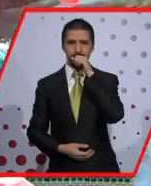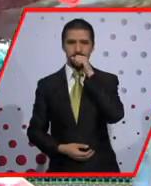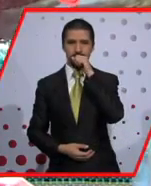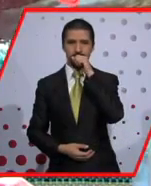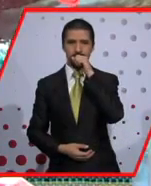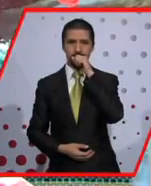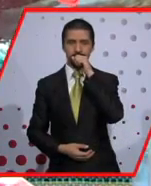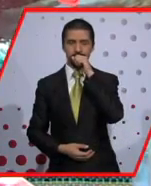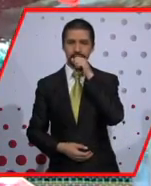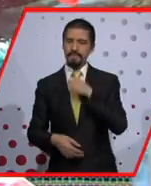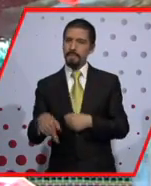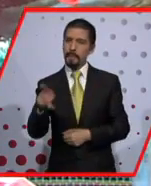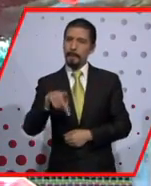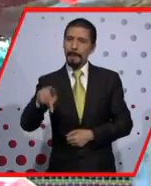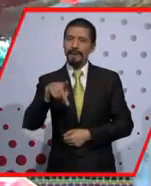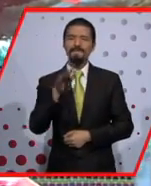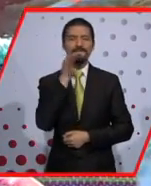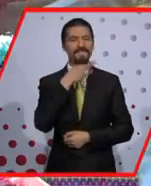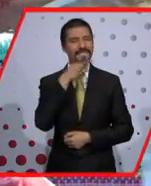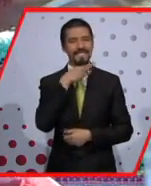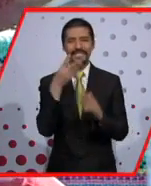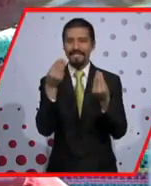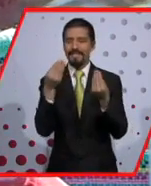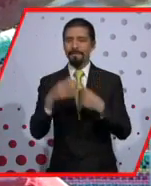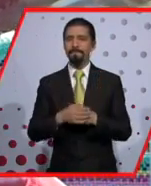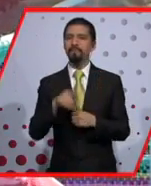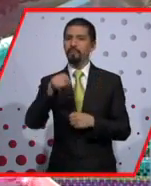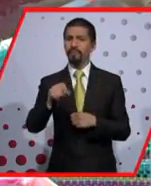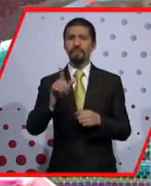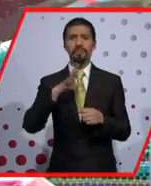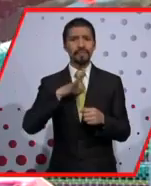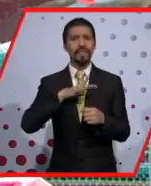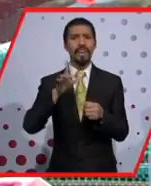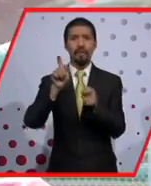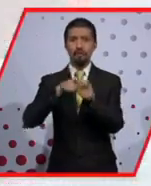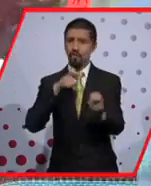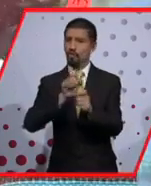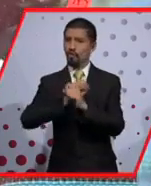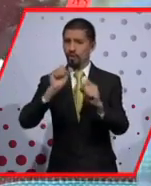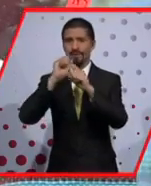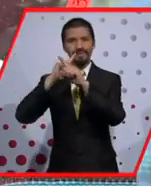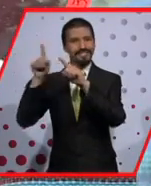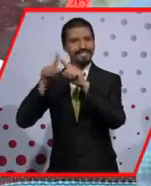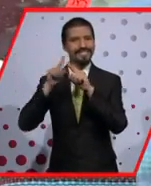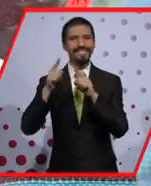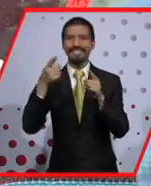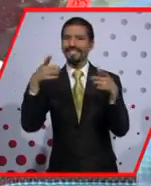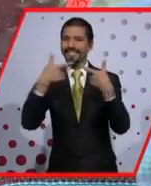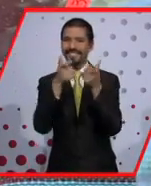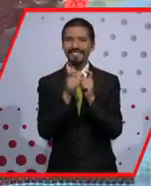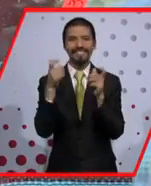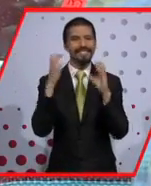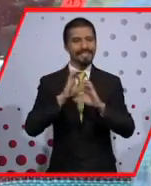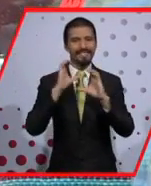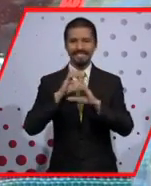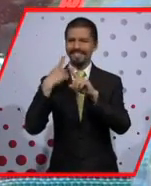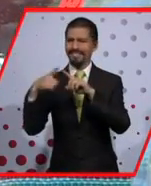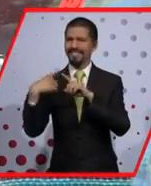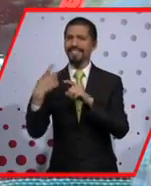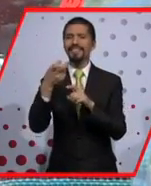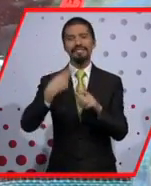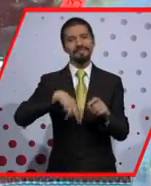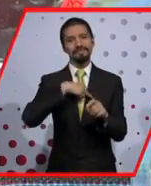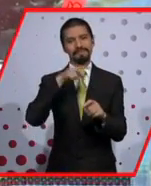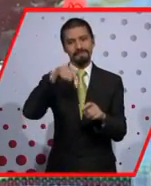pueblito muy fiestero. Aquí hay cohetes, hay bandas, pero eso es lo que nos hace, lo que nos caracteriza a